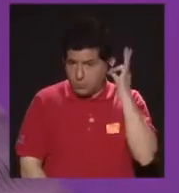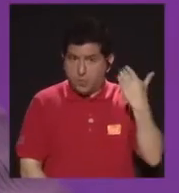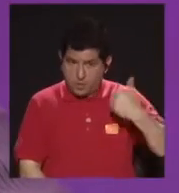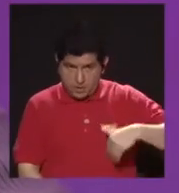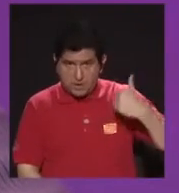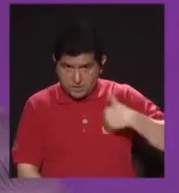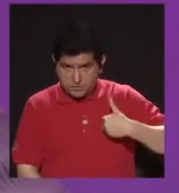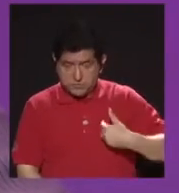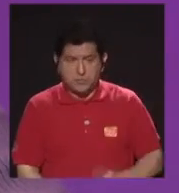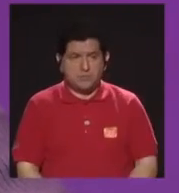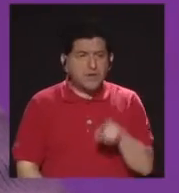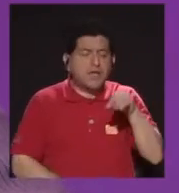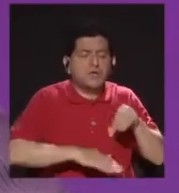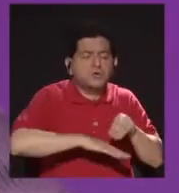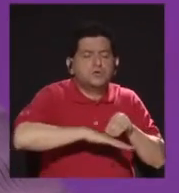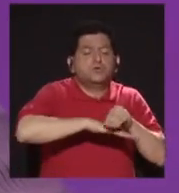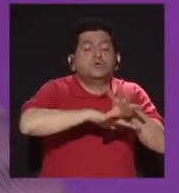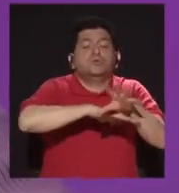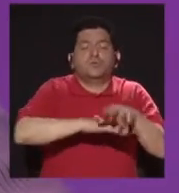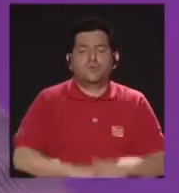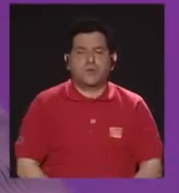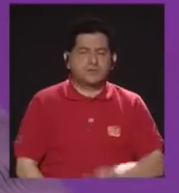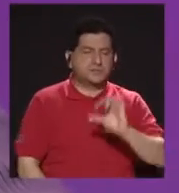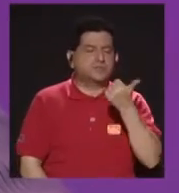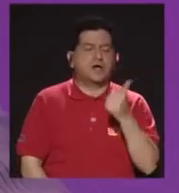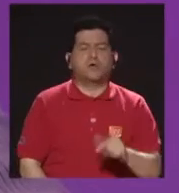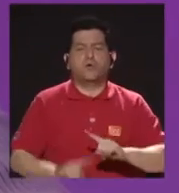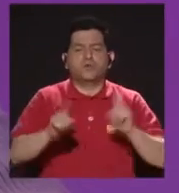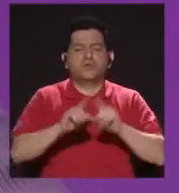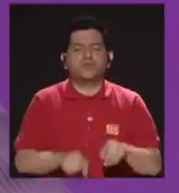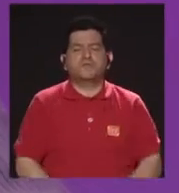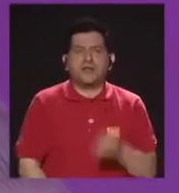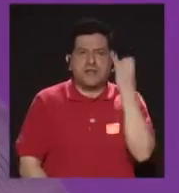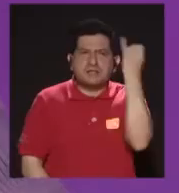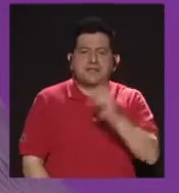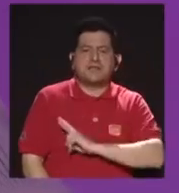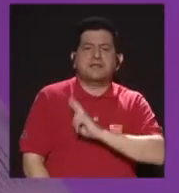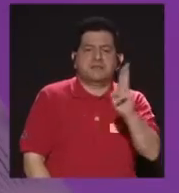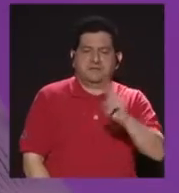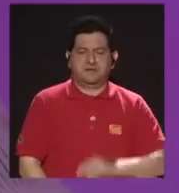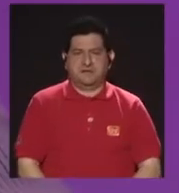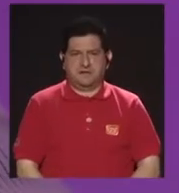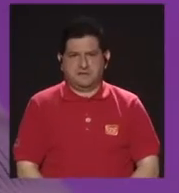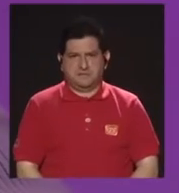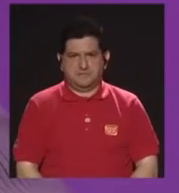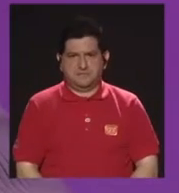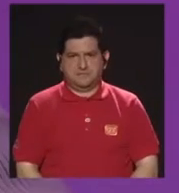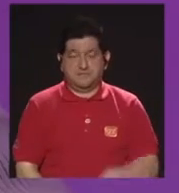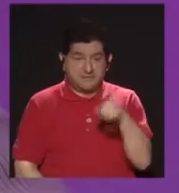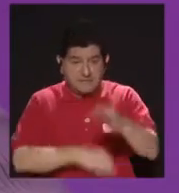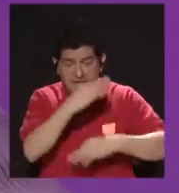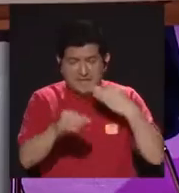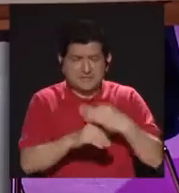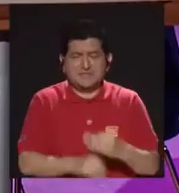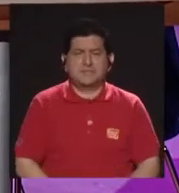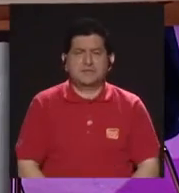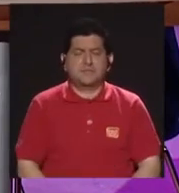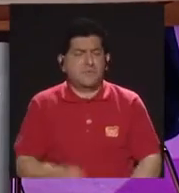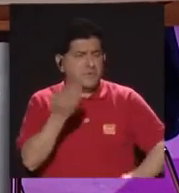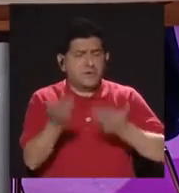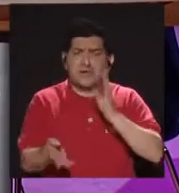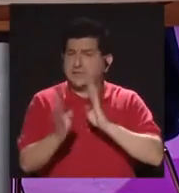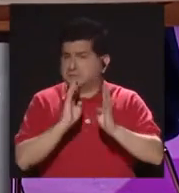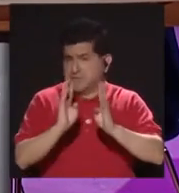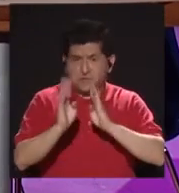que son influidos por otras tendencias religiosas u otras tendencias fundamentalistas que no sé por qué no